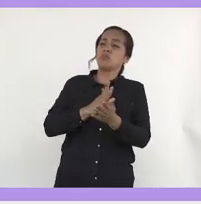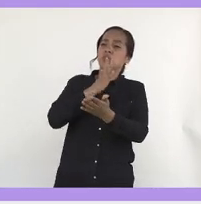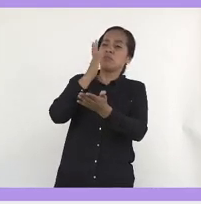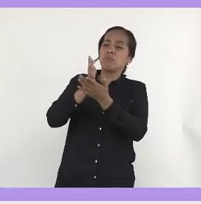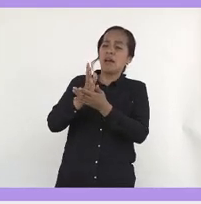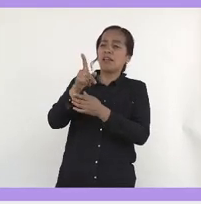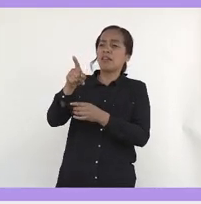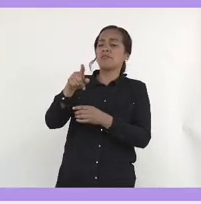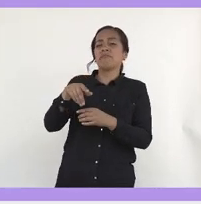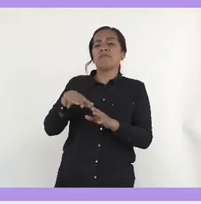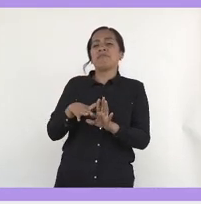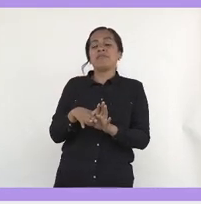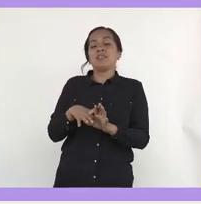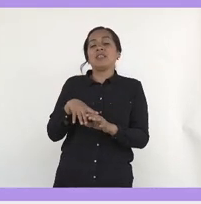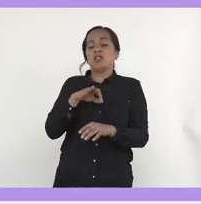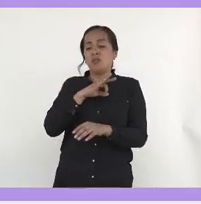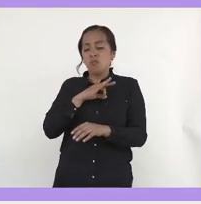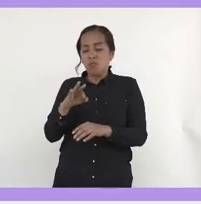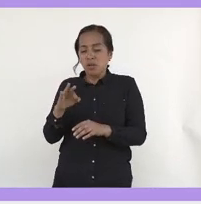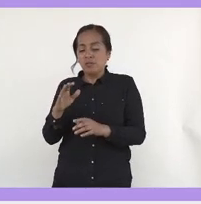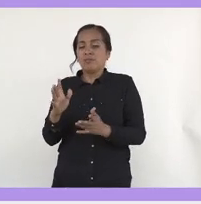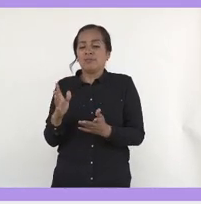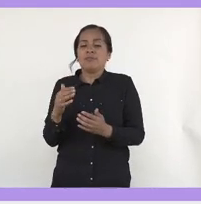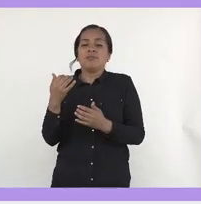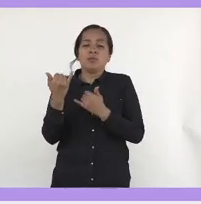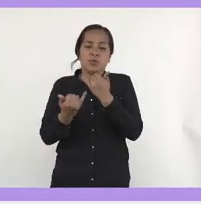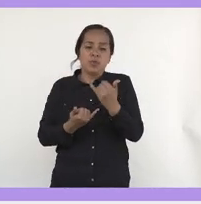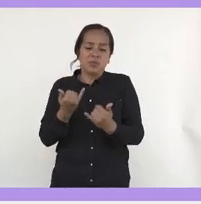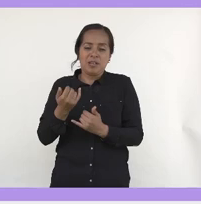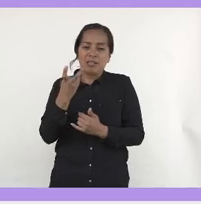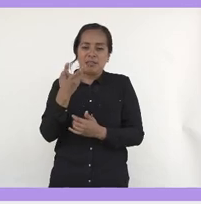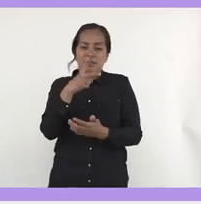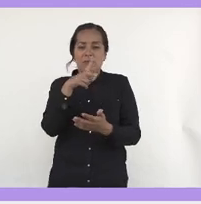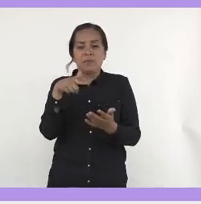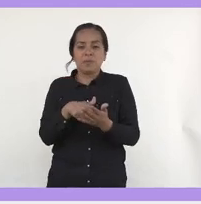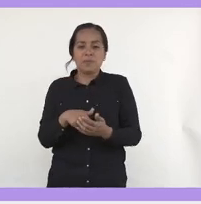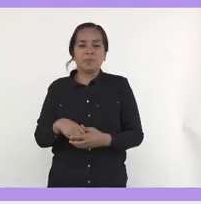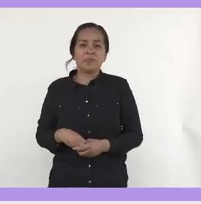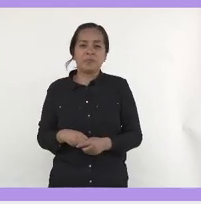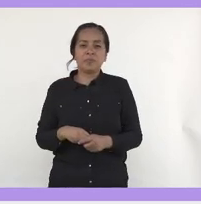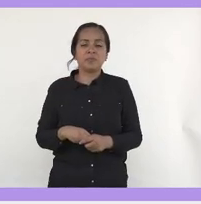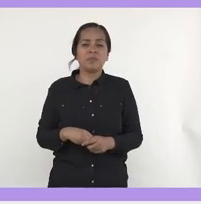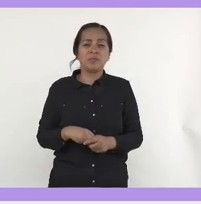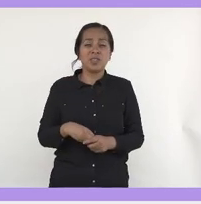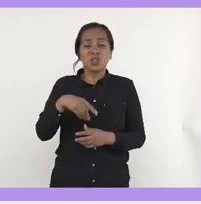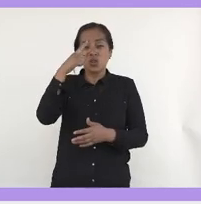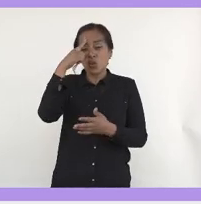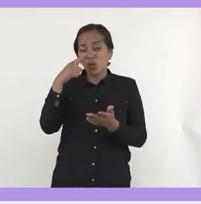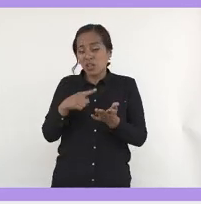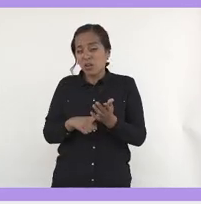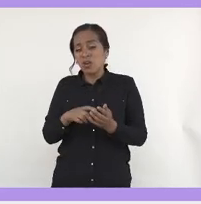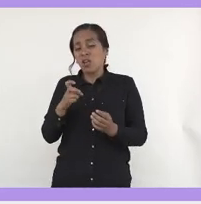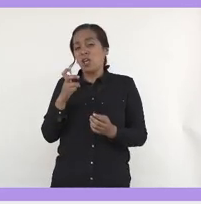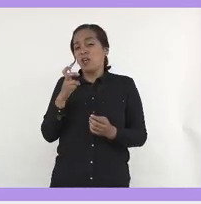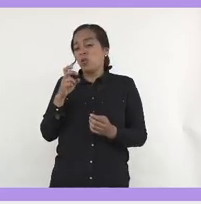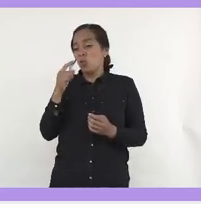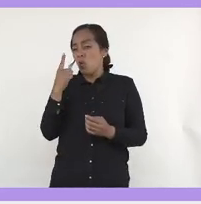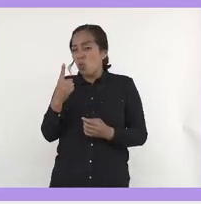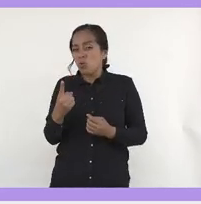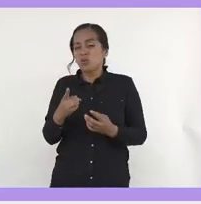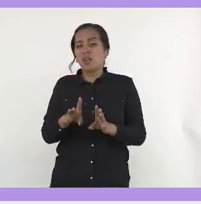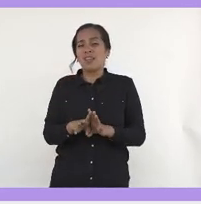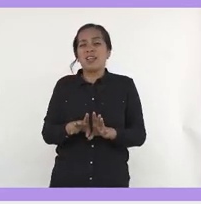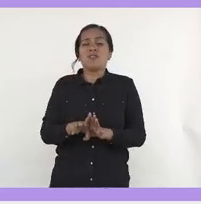la dejen jugar creo que eso es Igualmente Creo que uno de los mayores mayores retos para México